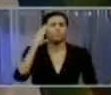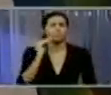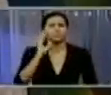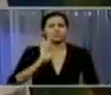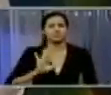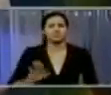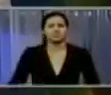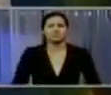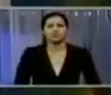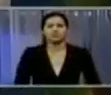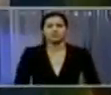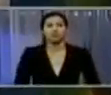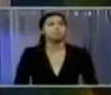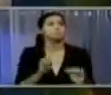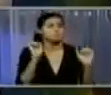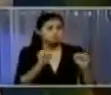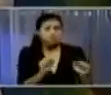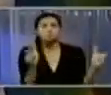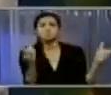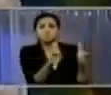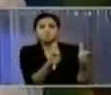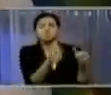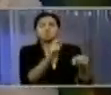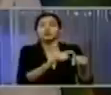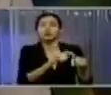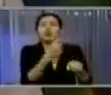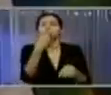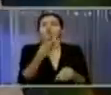Y así se hizo la reunión a las 2 de la tarde.